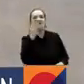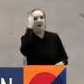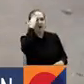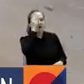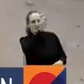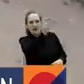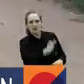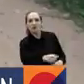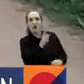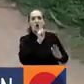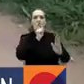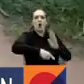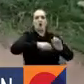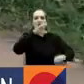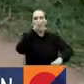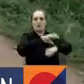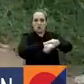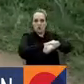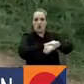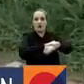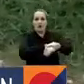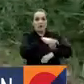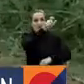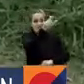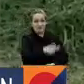y tiene una orden de captura y, según su historia